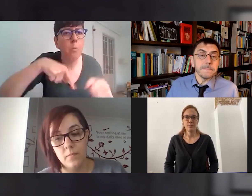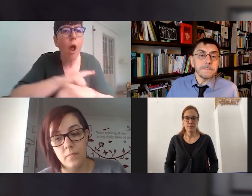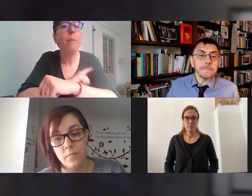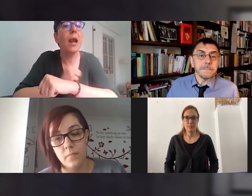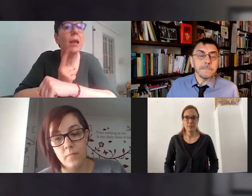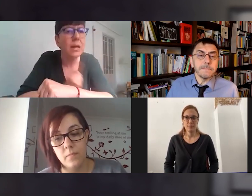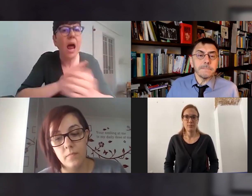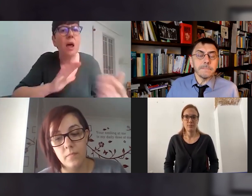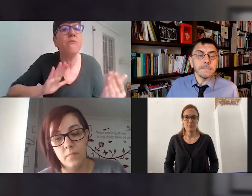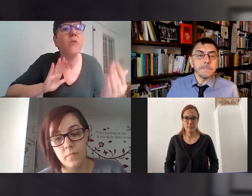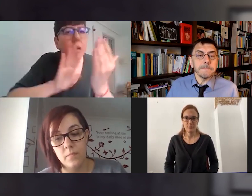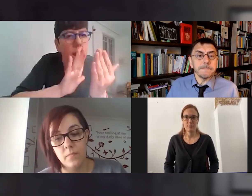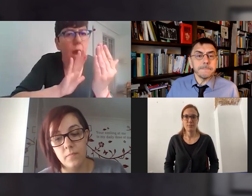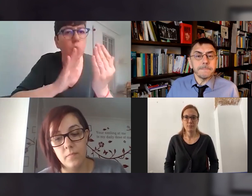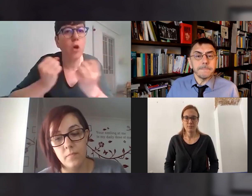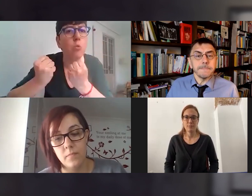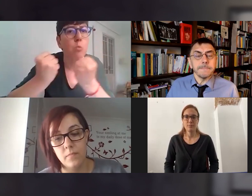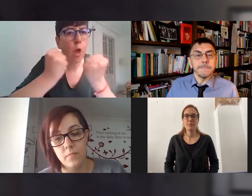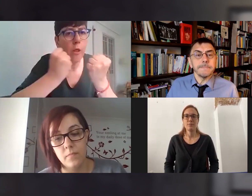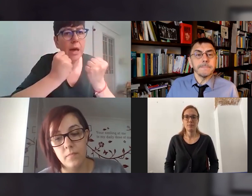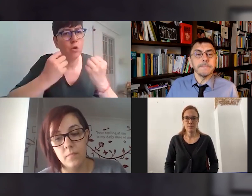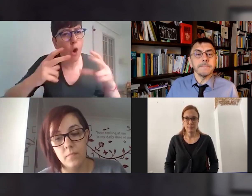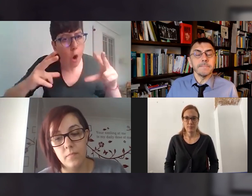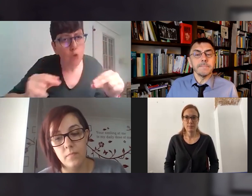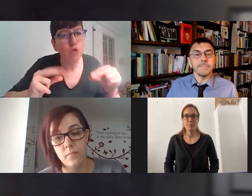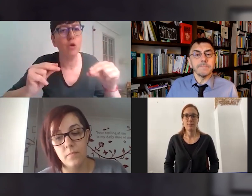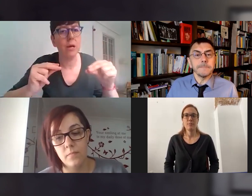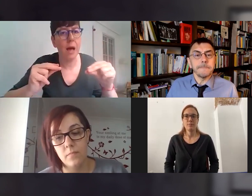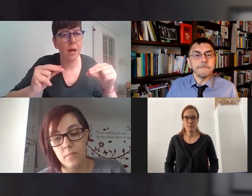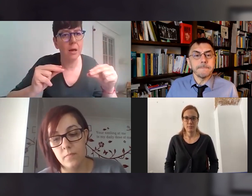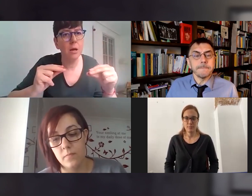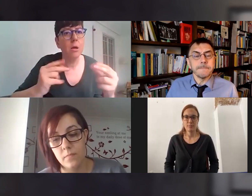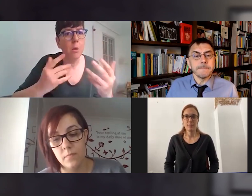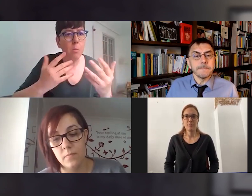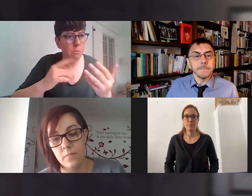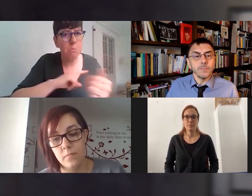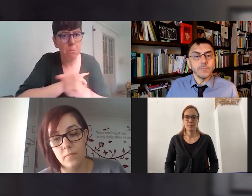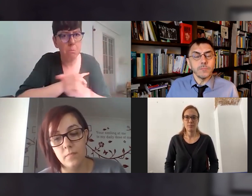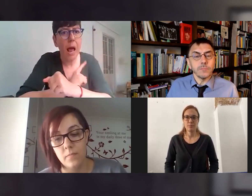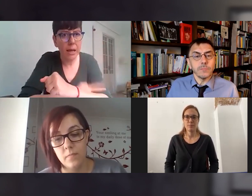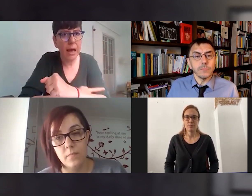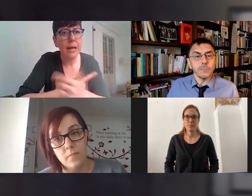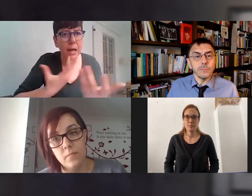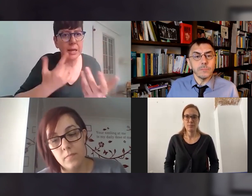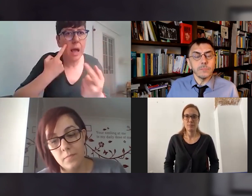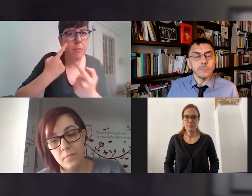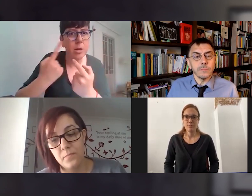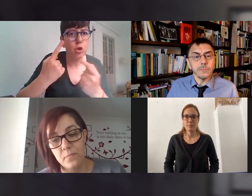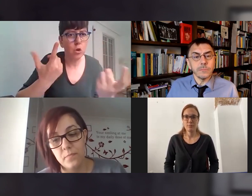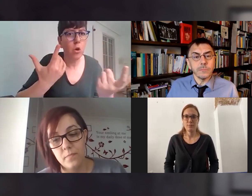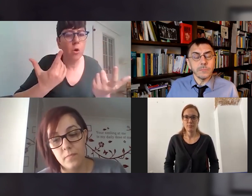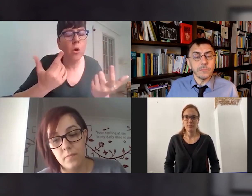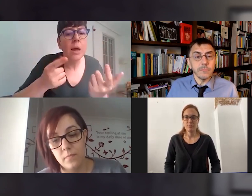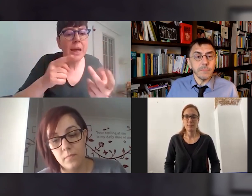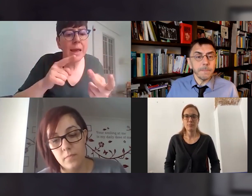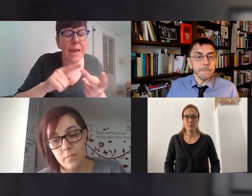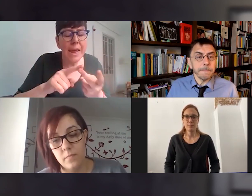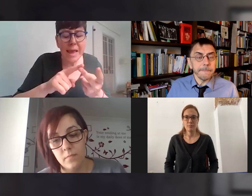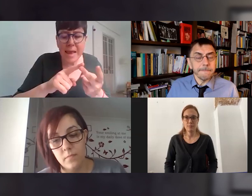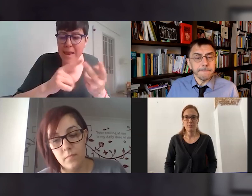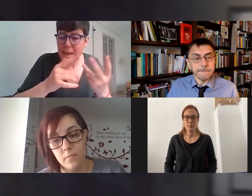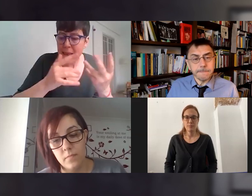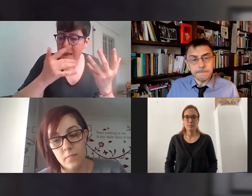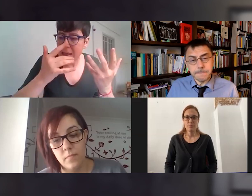y que venía mucha gente y te decía, enhorabuena por vuestra valentía, por enfrentaros a los poderosos. Y es caramba. Y sí que es cierto que hemos